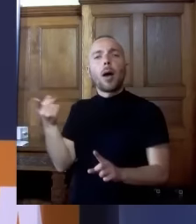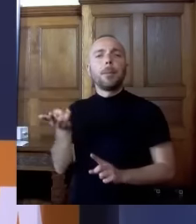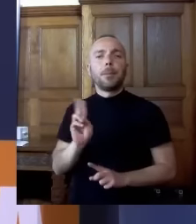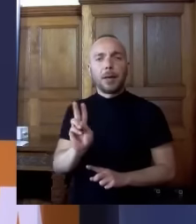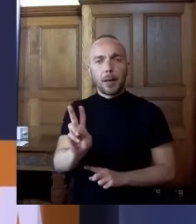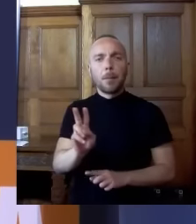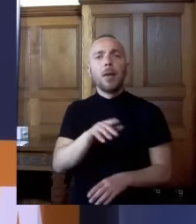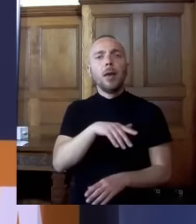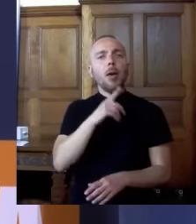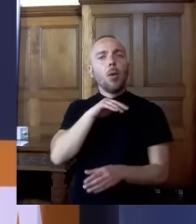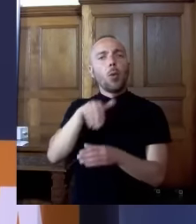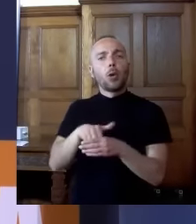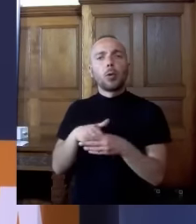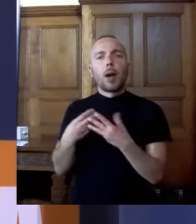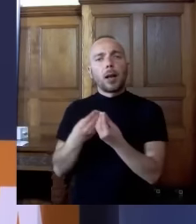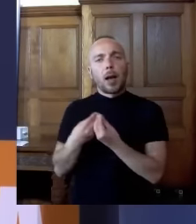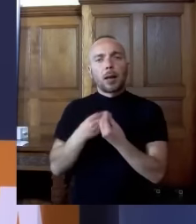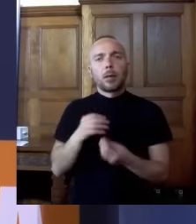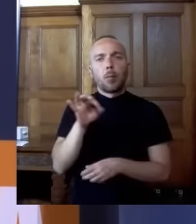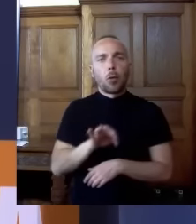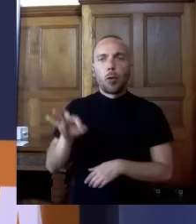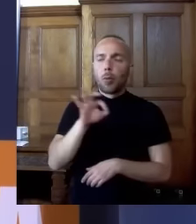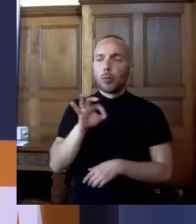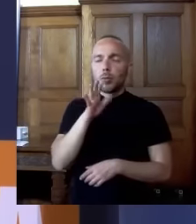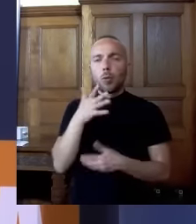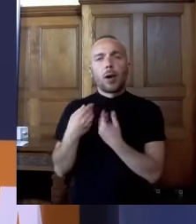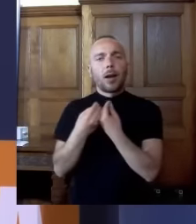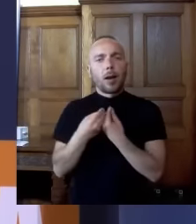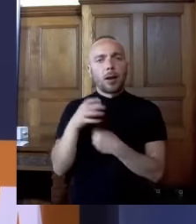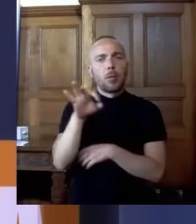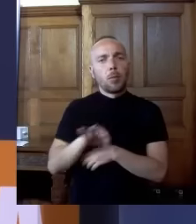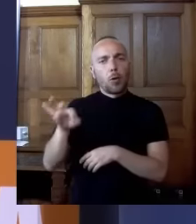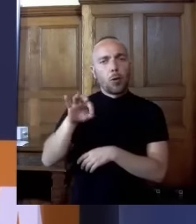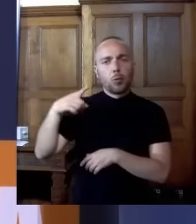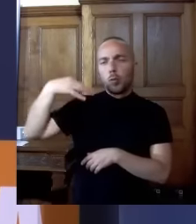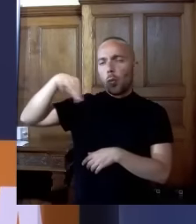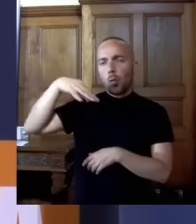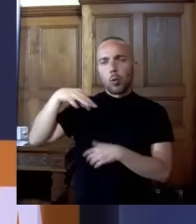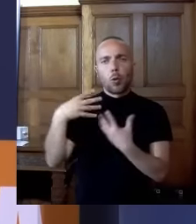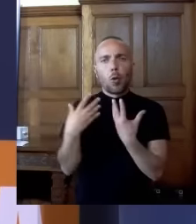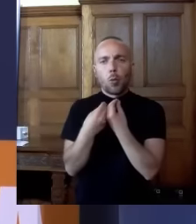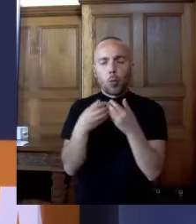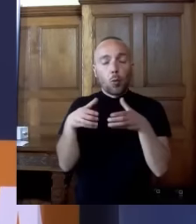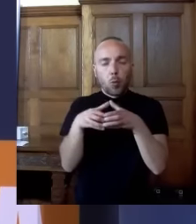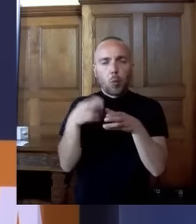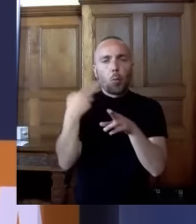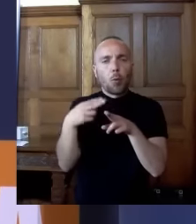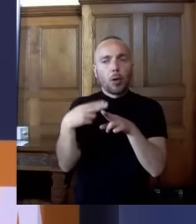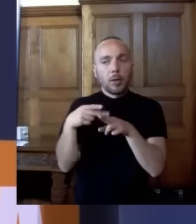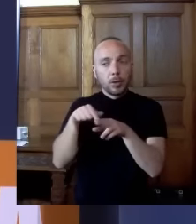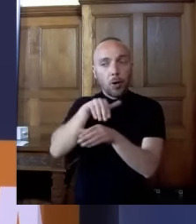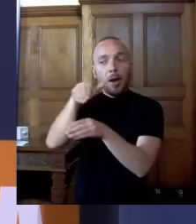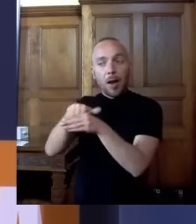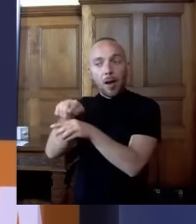voto para el carre quin podemos porque el carre quin podemos es la única fuerza política cuyo voto No termina en las manos y en los